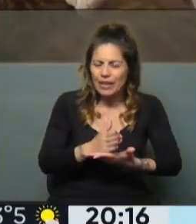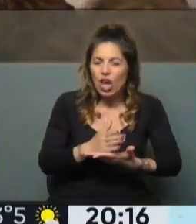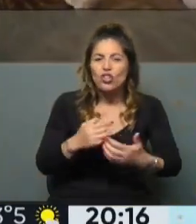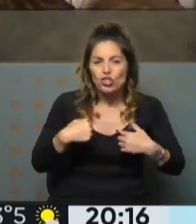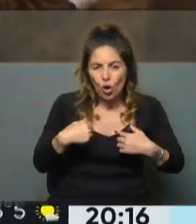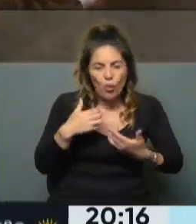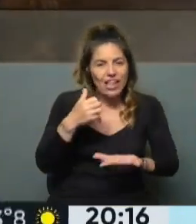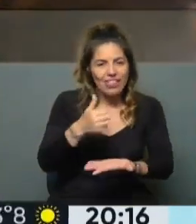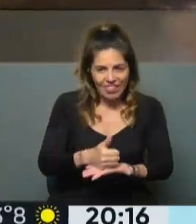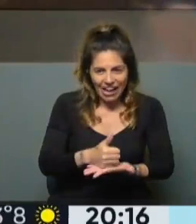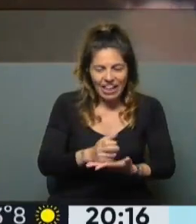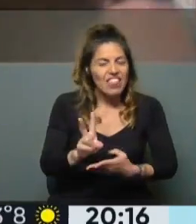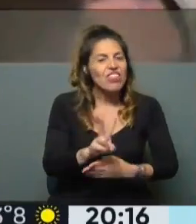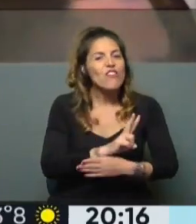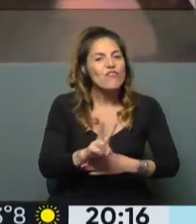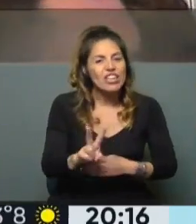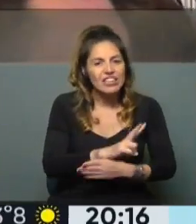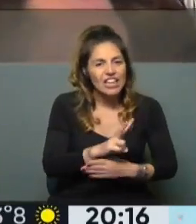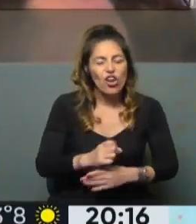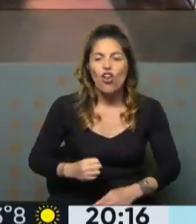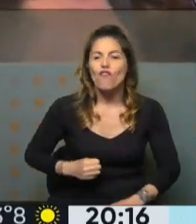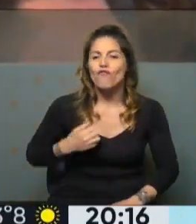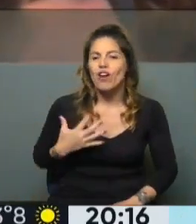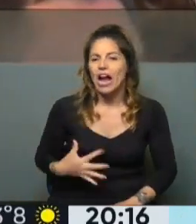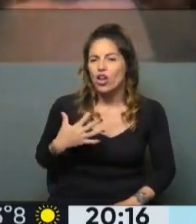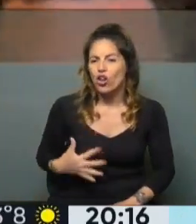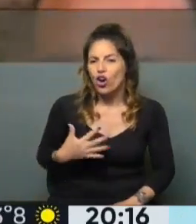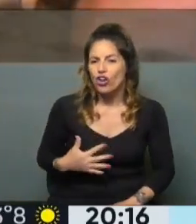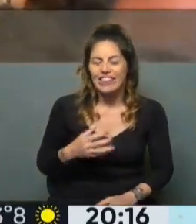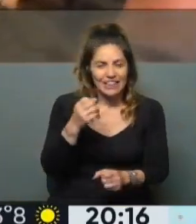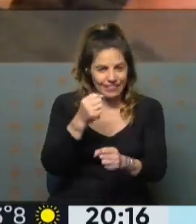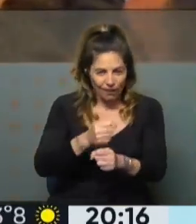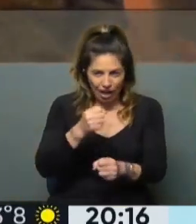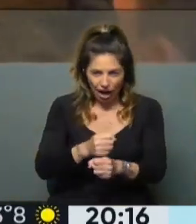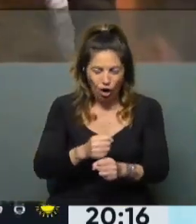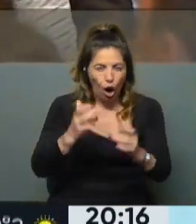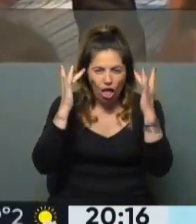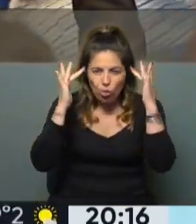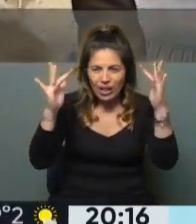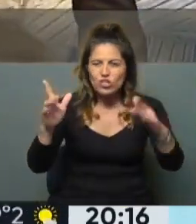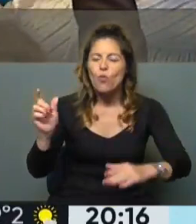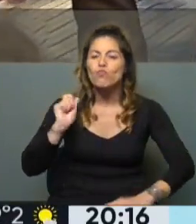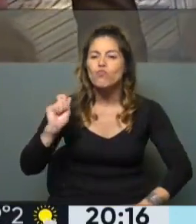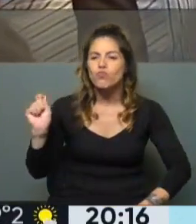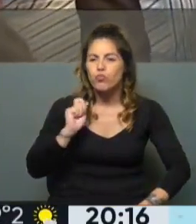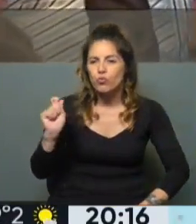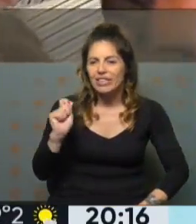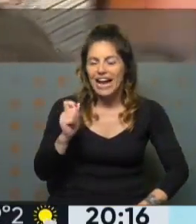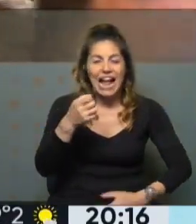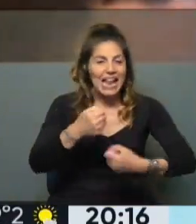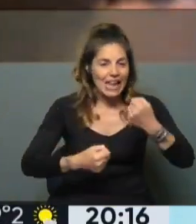conmig defendiendo los valores del trabajo la educación pública la